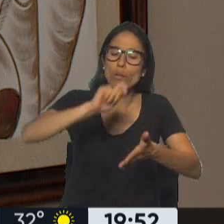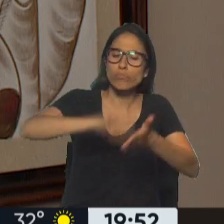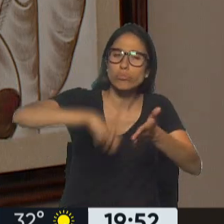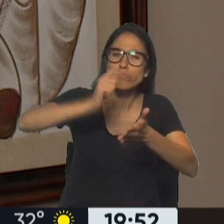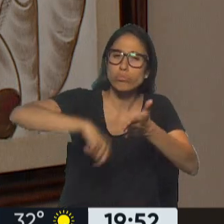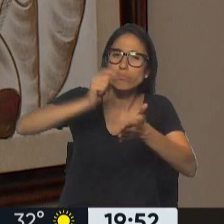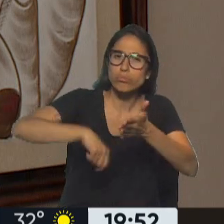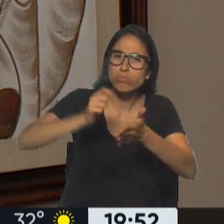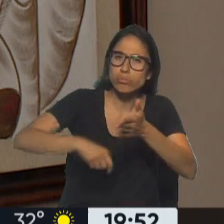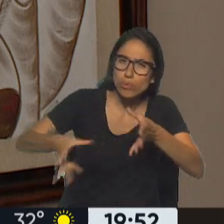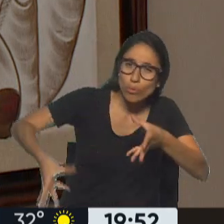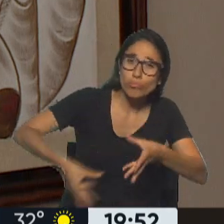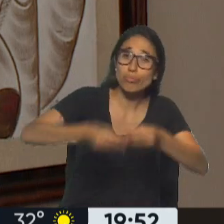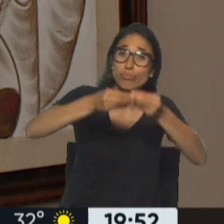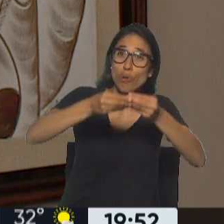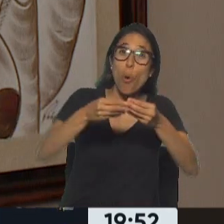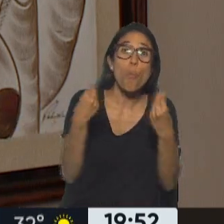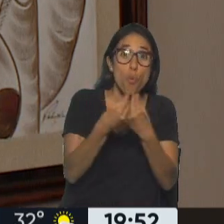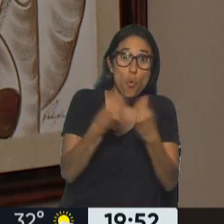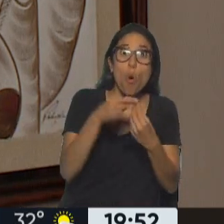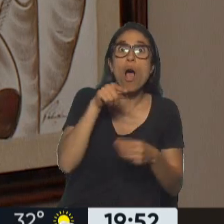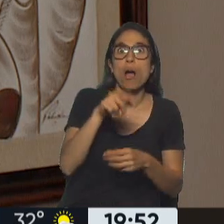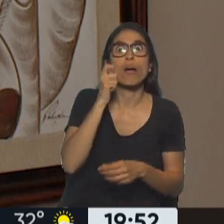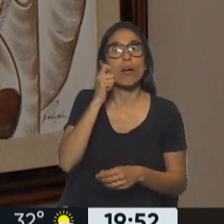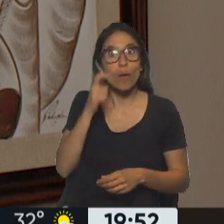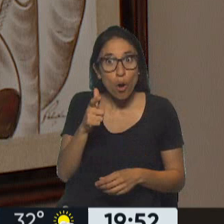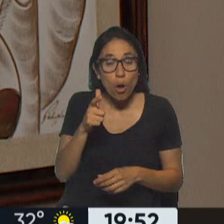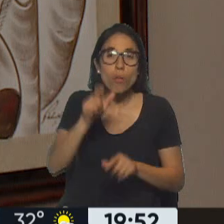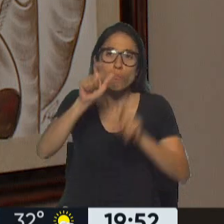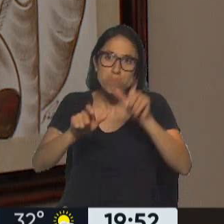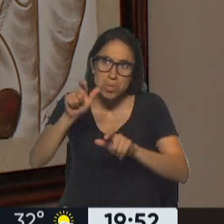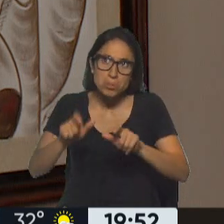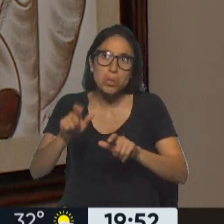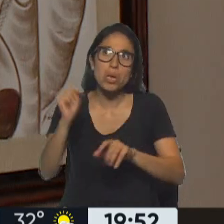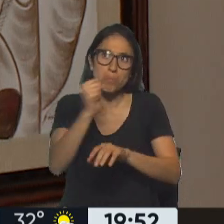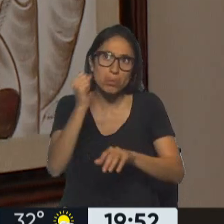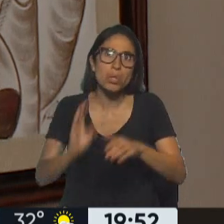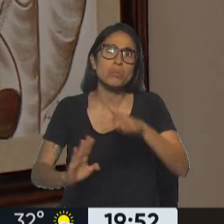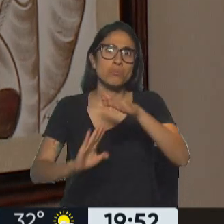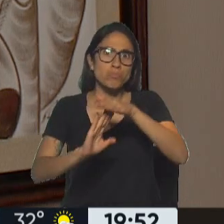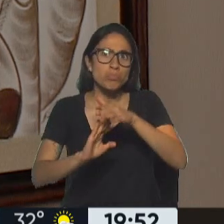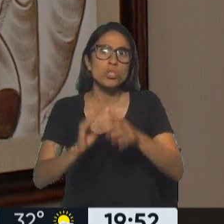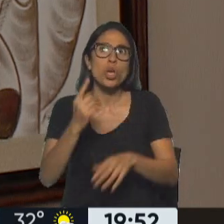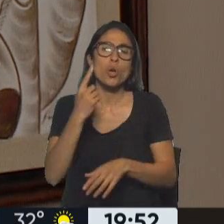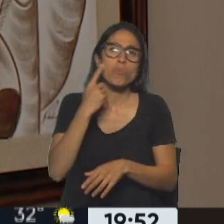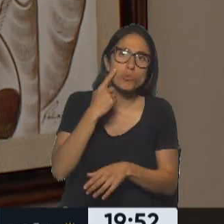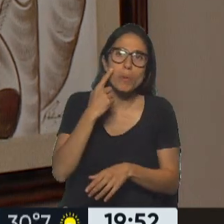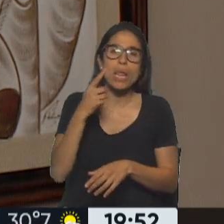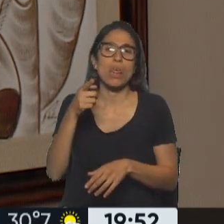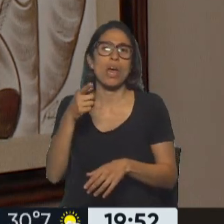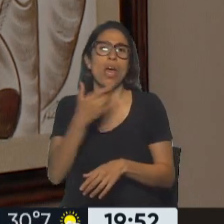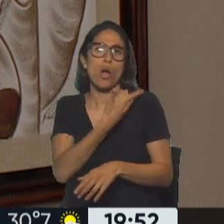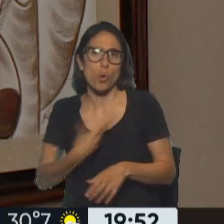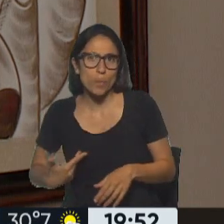agenda asociada en la agenda mediática en la agenda política varios dirigentes y gobernadores me llamaron y tal es así que con